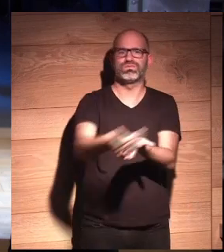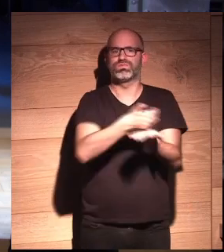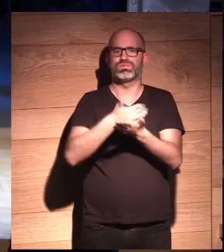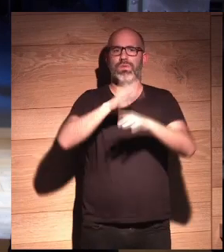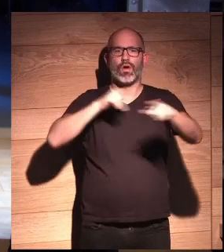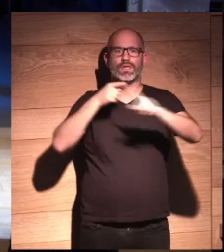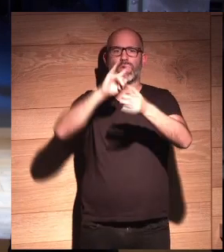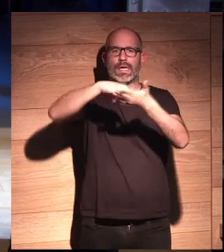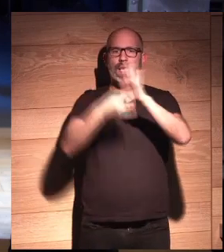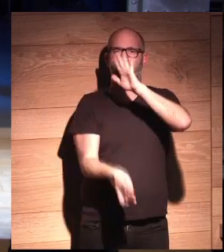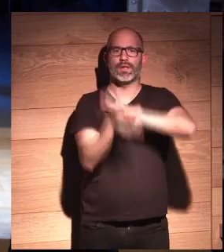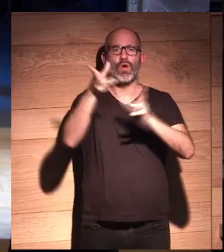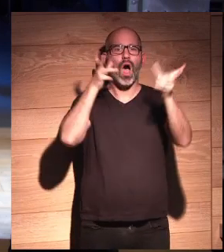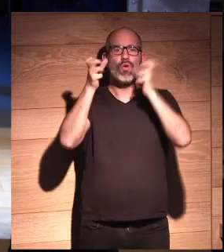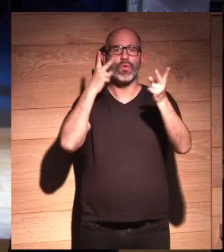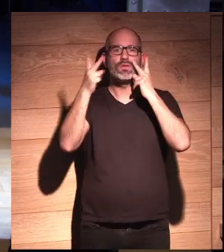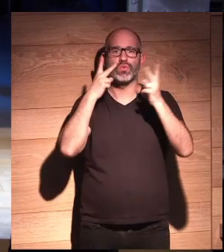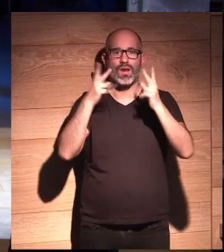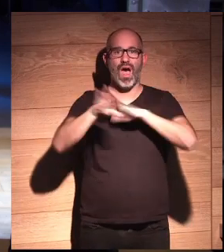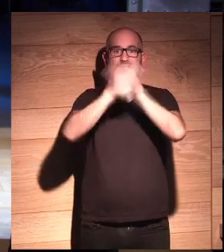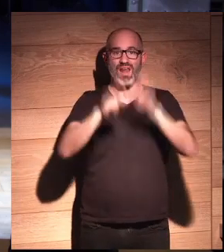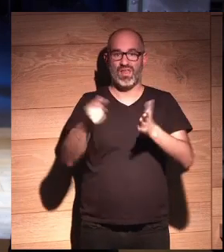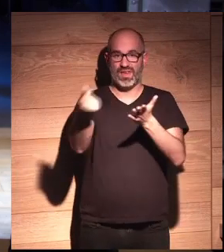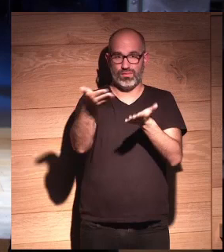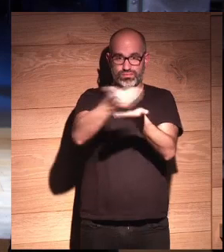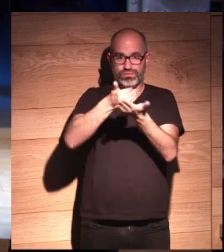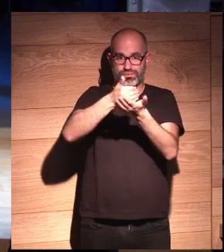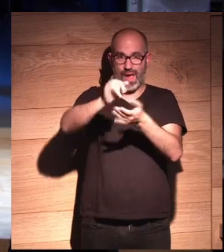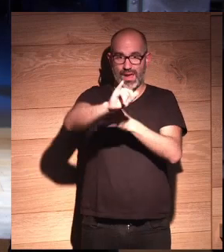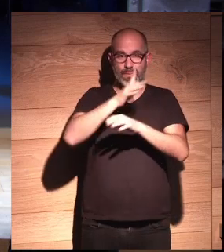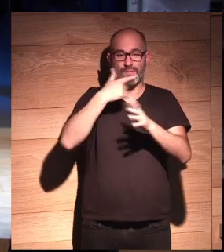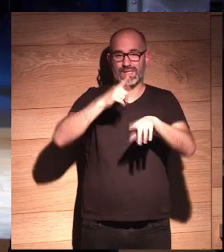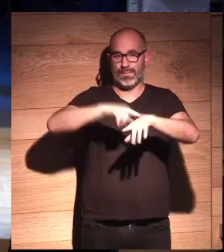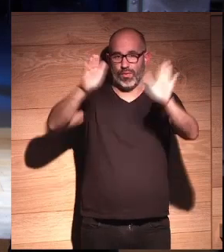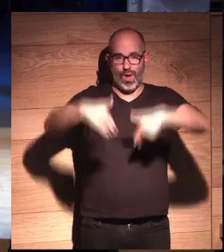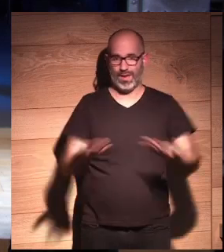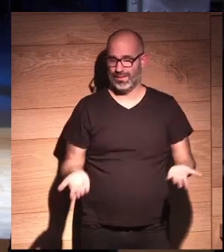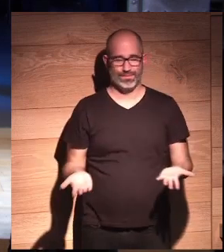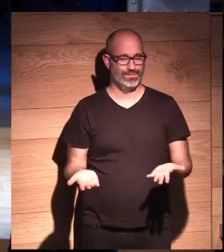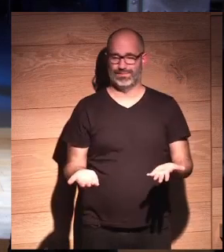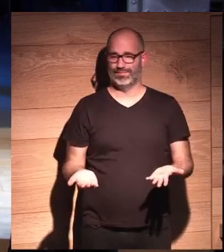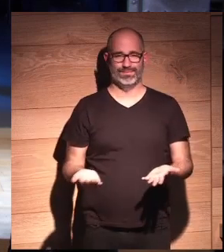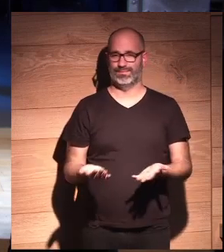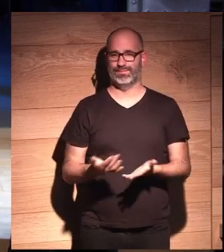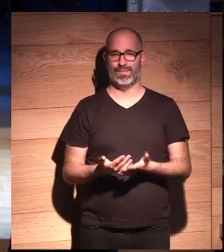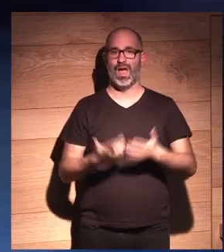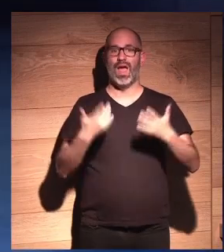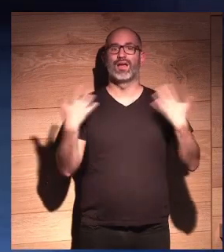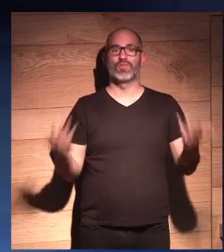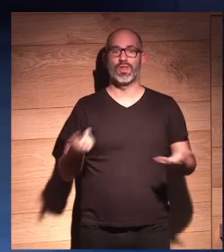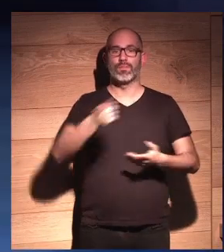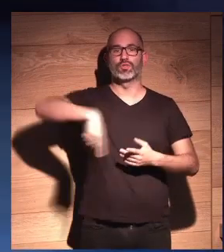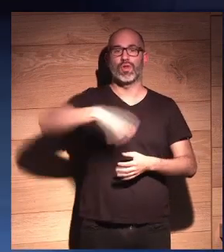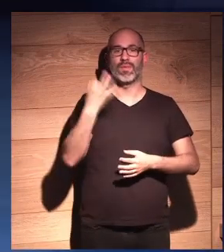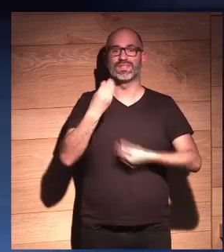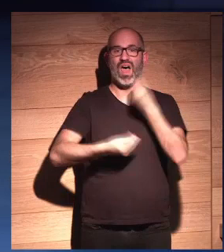ese proyecto audiovisual, ¿vale? Y luego, por supuesto, se va a quedar el dinero. Pero creo que no lo vamos a hacer porque no me va a dar tiempo. Así que lo que deberíais